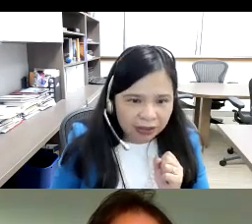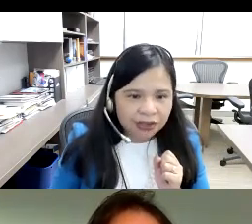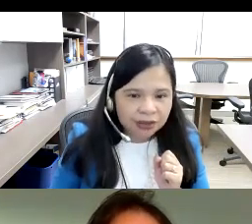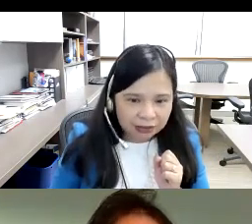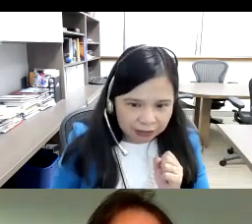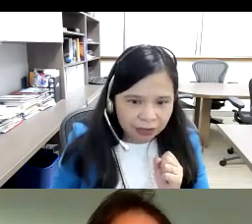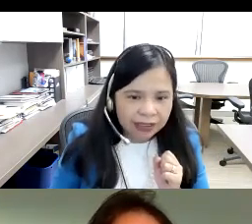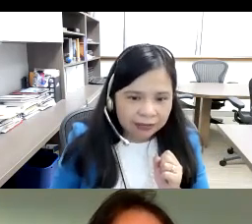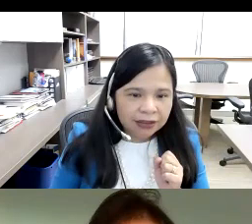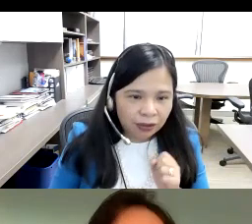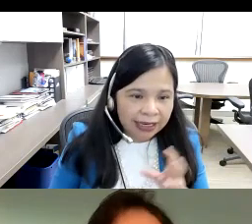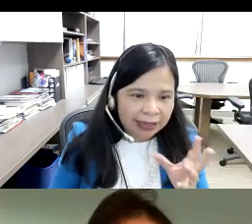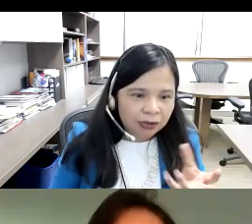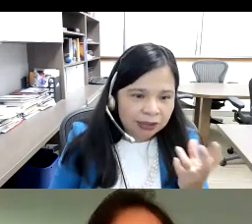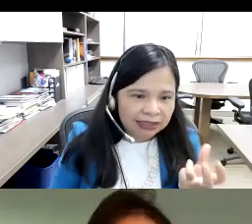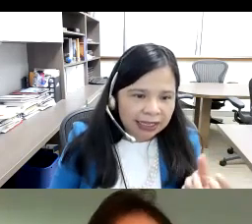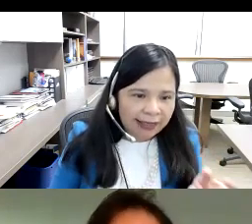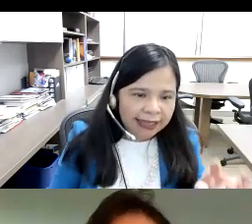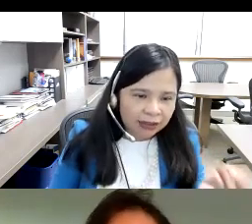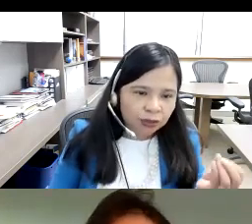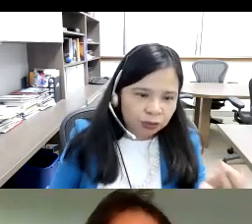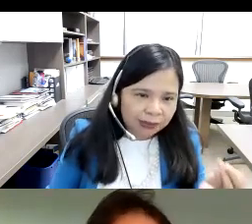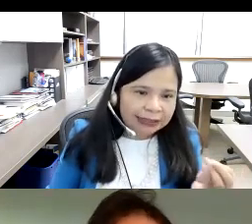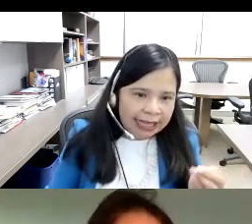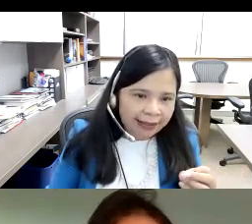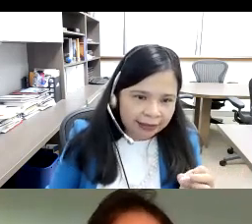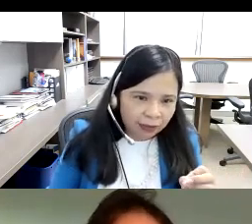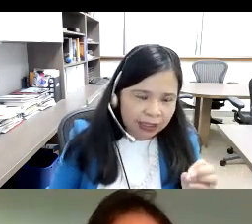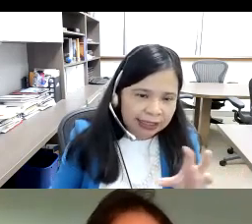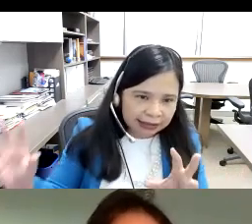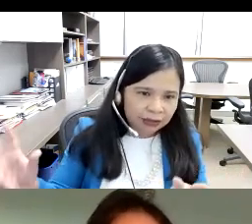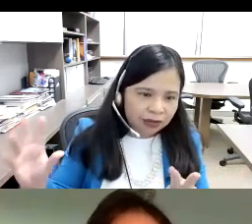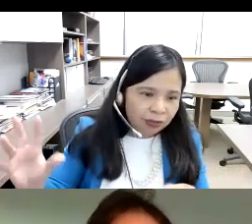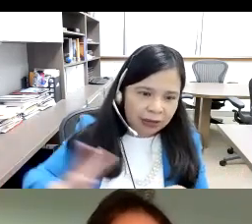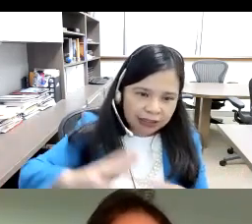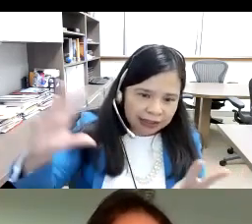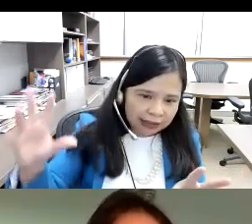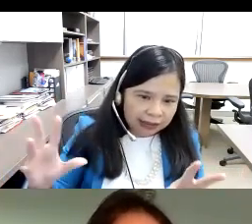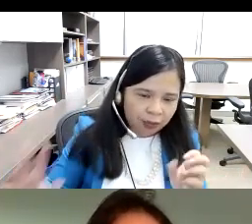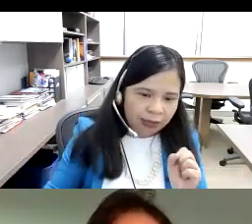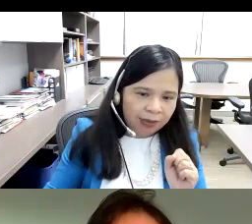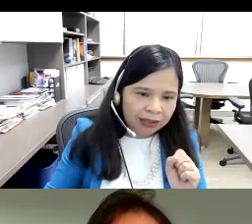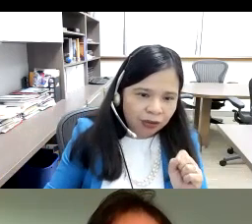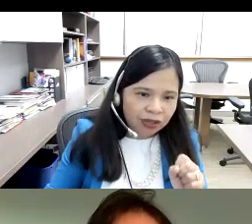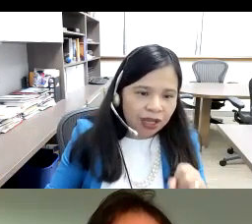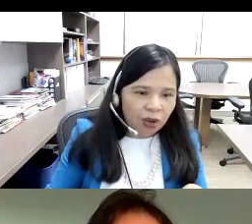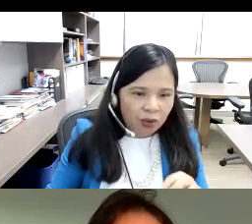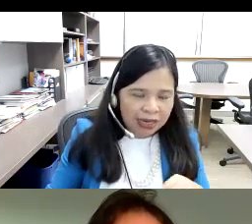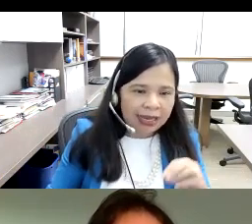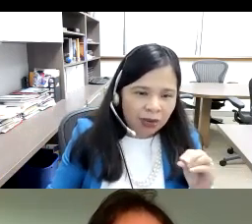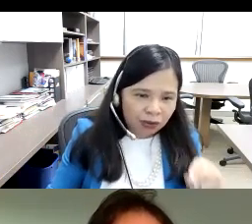de documento nacional, ok. Lo que queremos es más que nada que en sus universidades, acuérdense que ese es un formulario que está disponible para